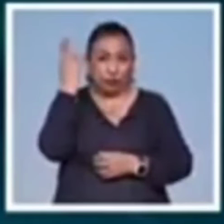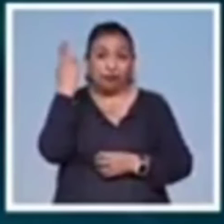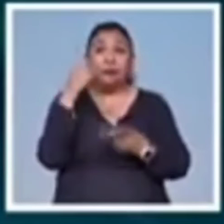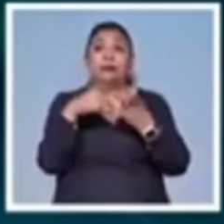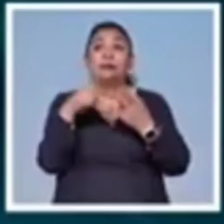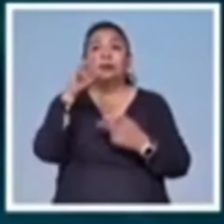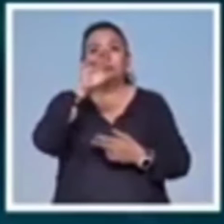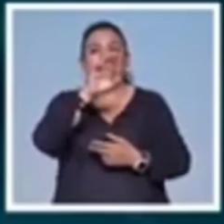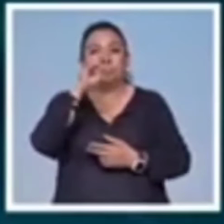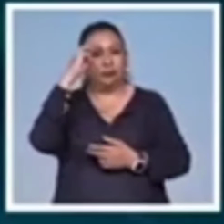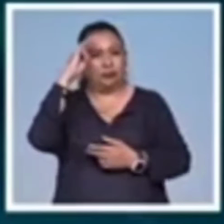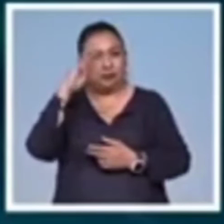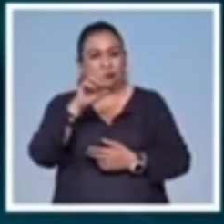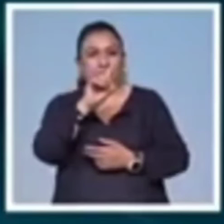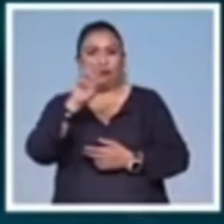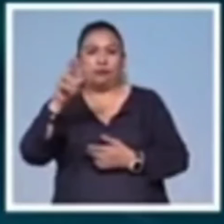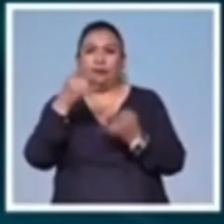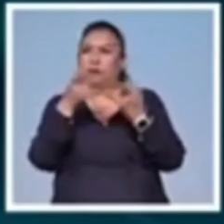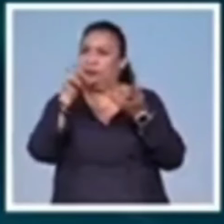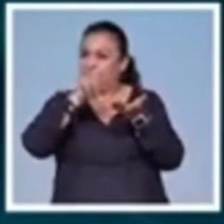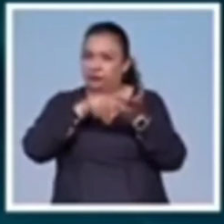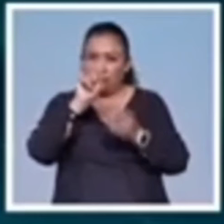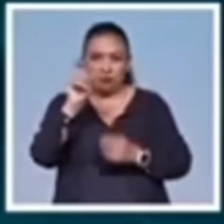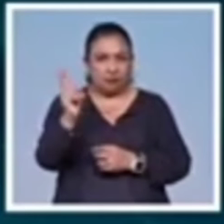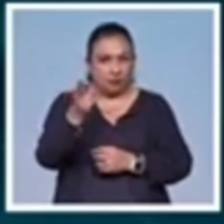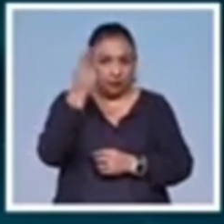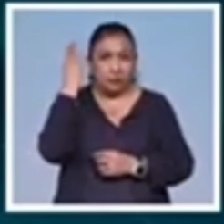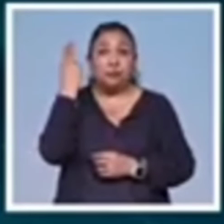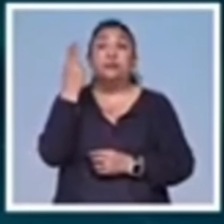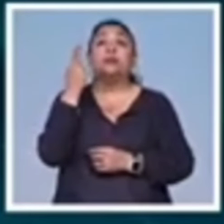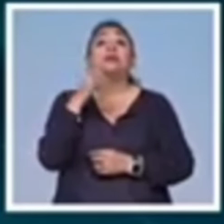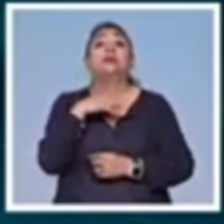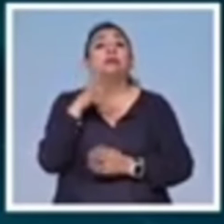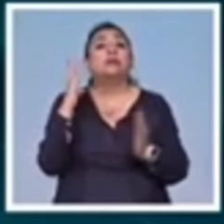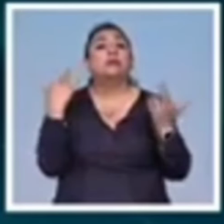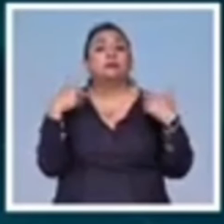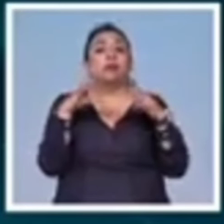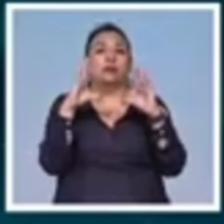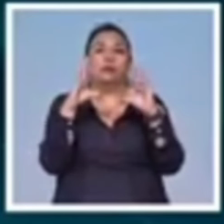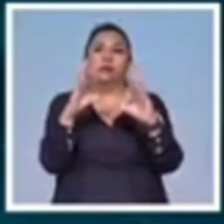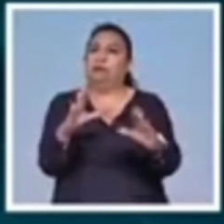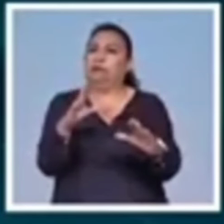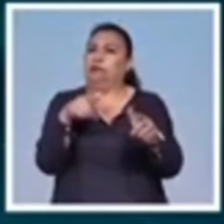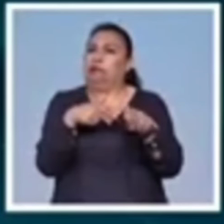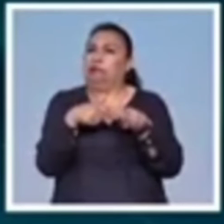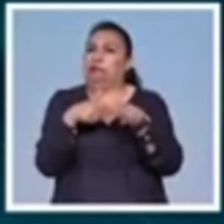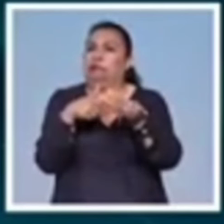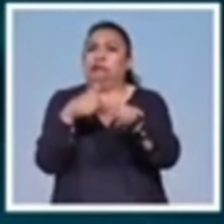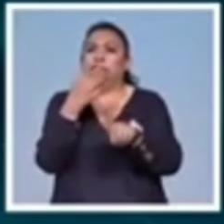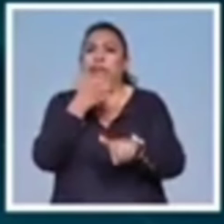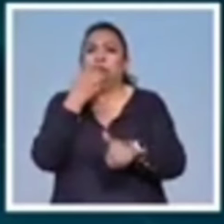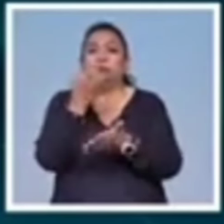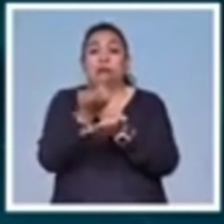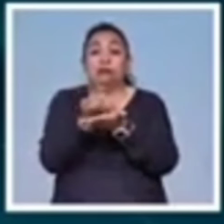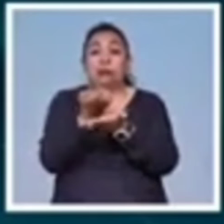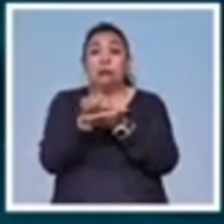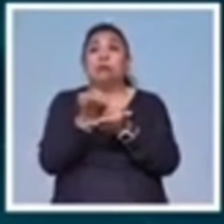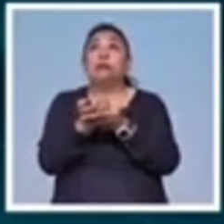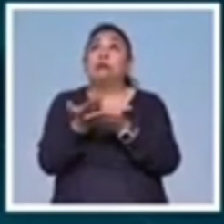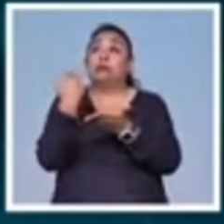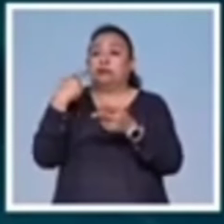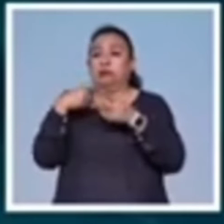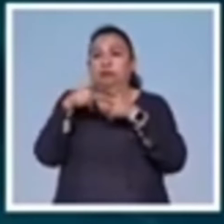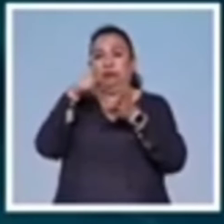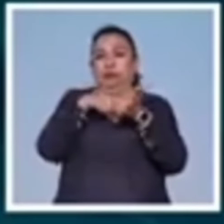y maestro y doctor en Historia por la misma universidad. Ha ejercido la docencia de manera ininterrumpida en la Facultad de Economía